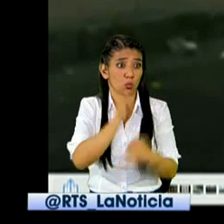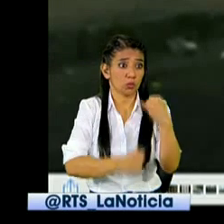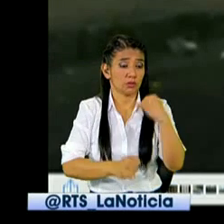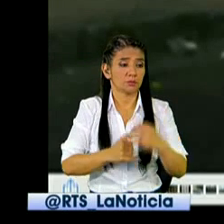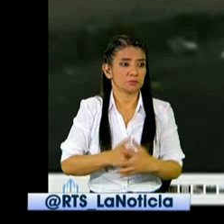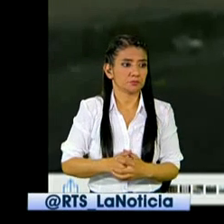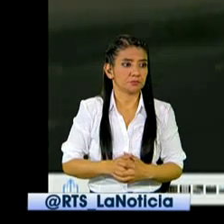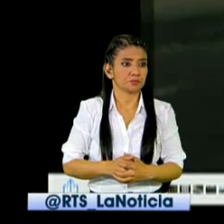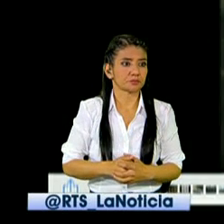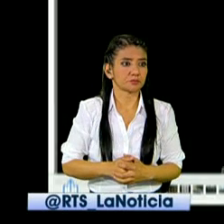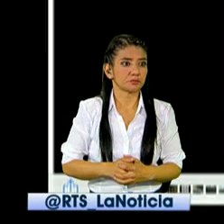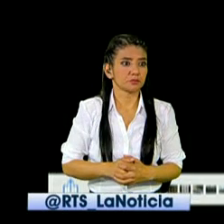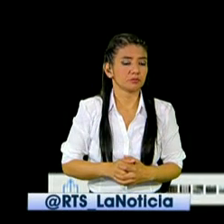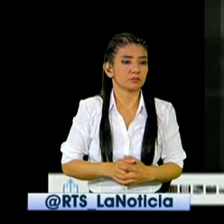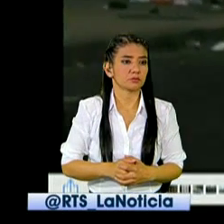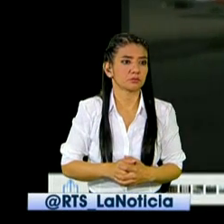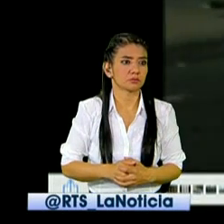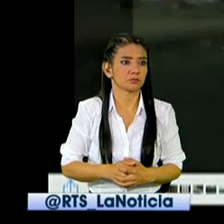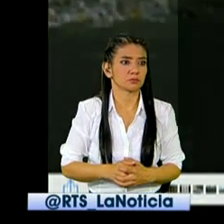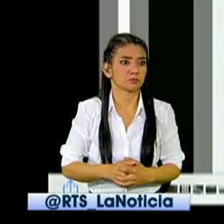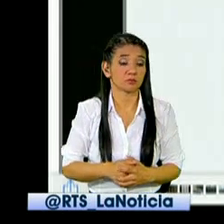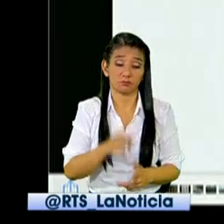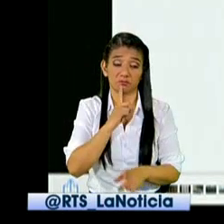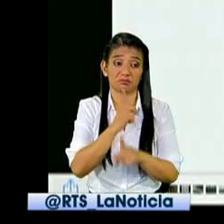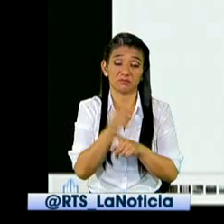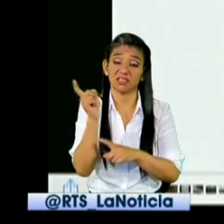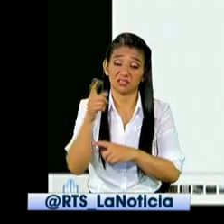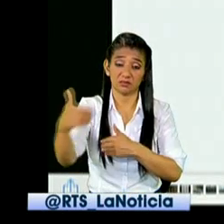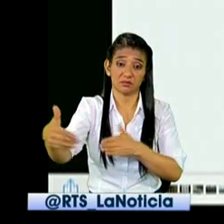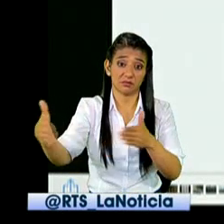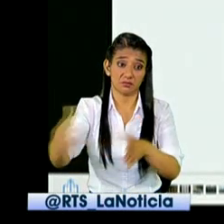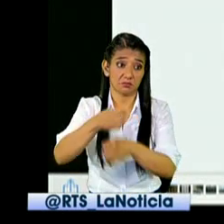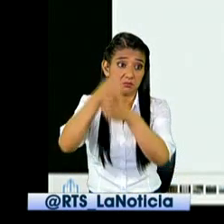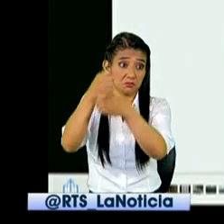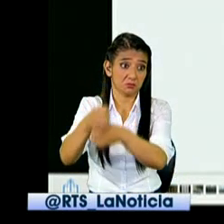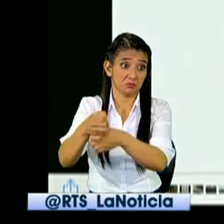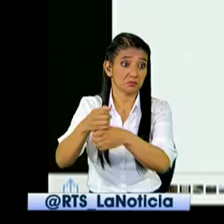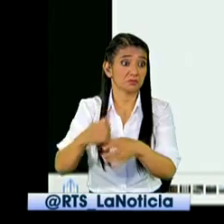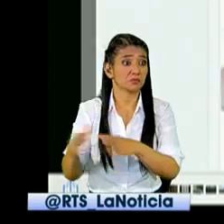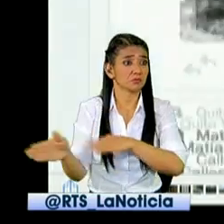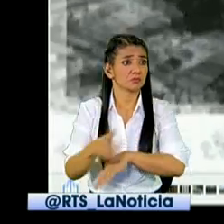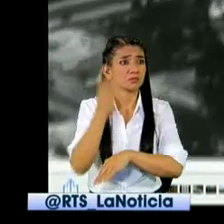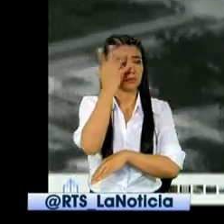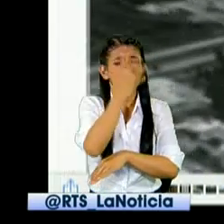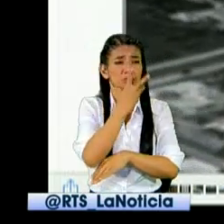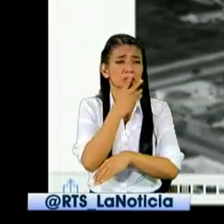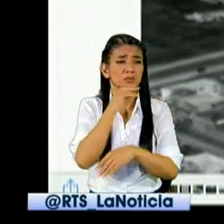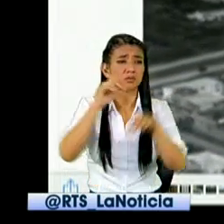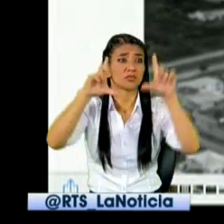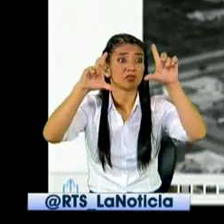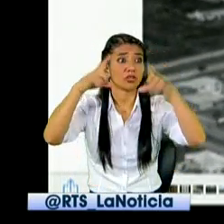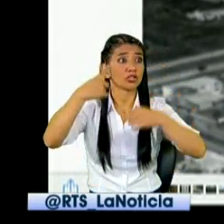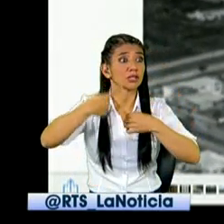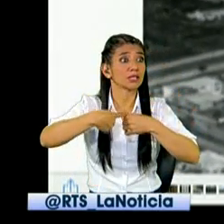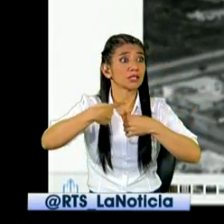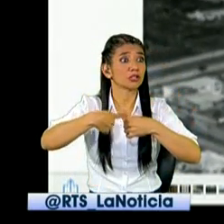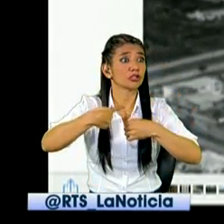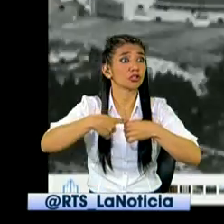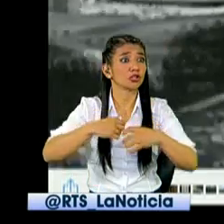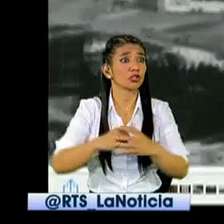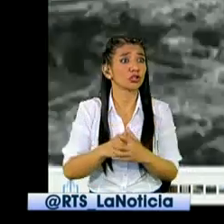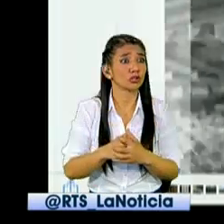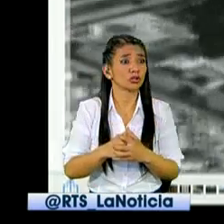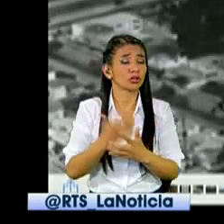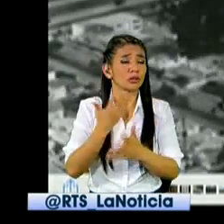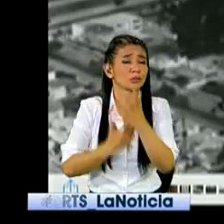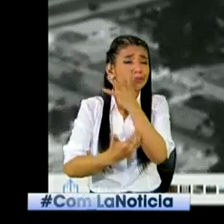es realmente terrible, autoridades, contenedor seguramente. Uy, qué linda foto esta de un Quito, miren este Quito, ¿eh? Quito de la